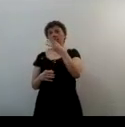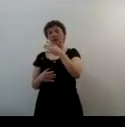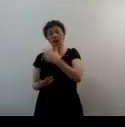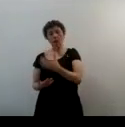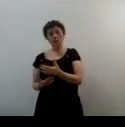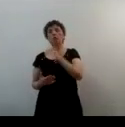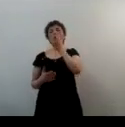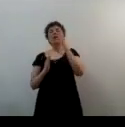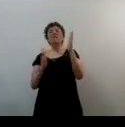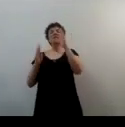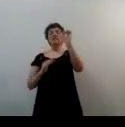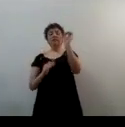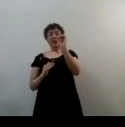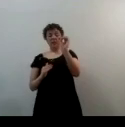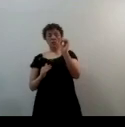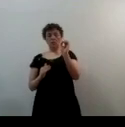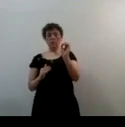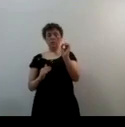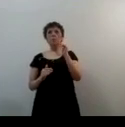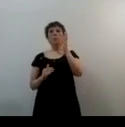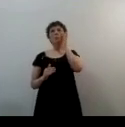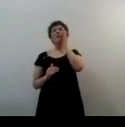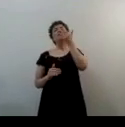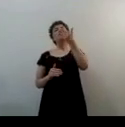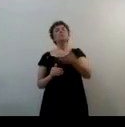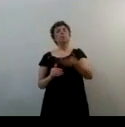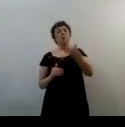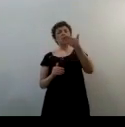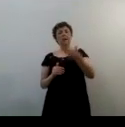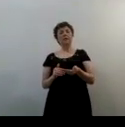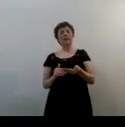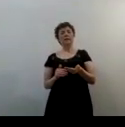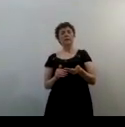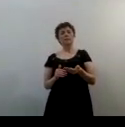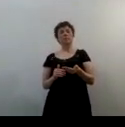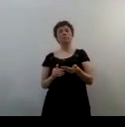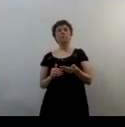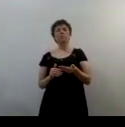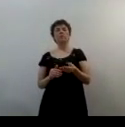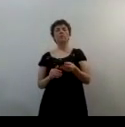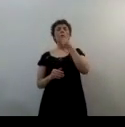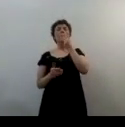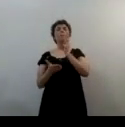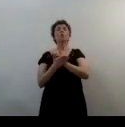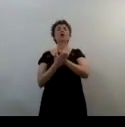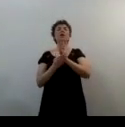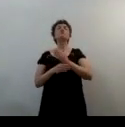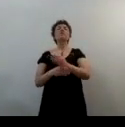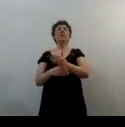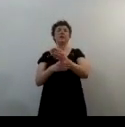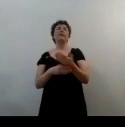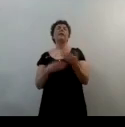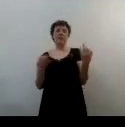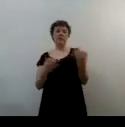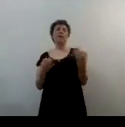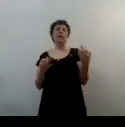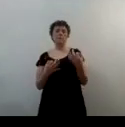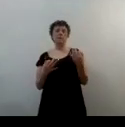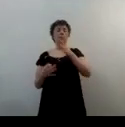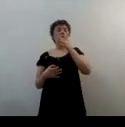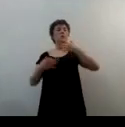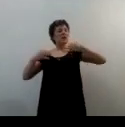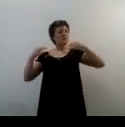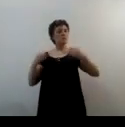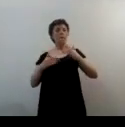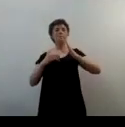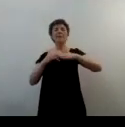0, me parece muy importante que se consuma suficiente proteína. Por eso yo os diría que aseguréis siempre un mínimo de